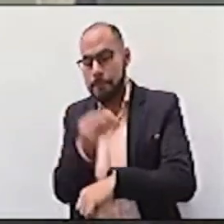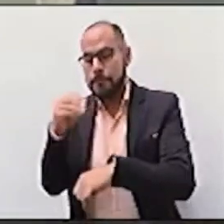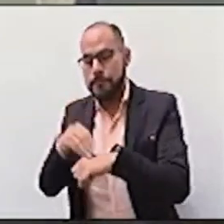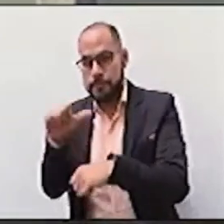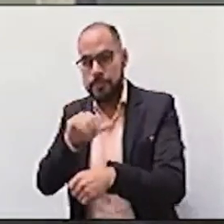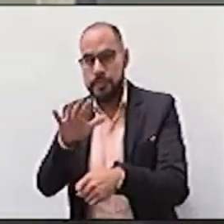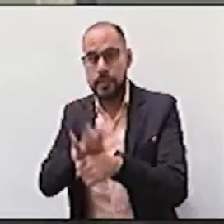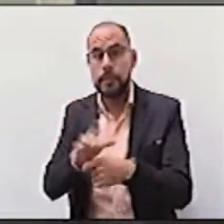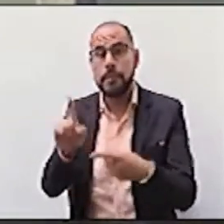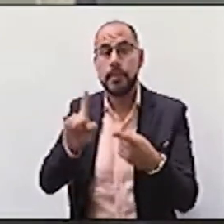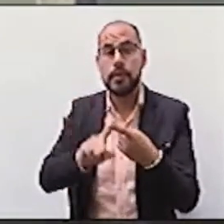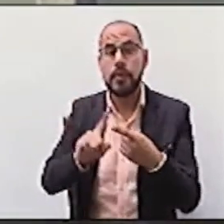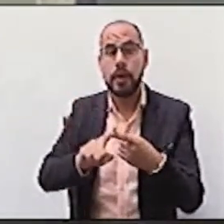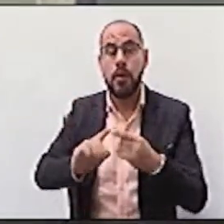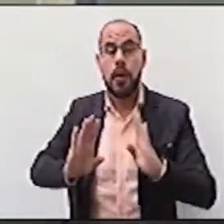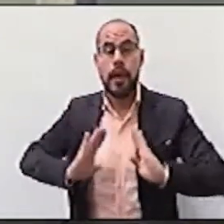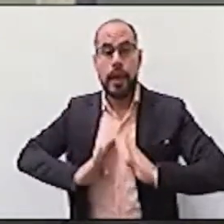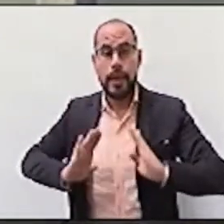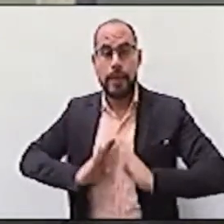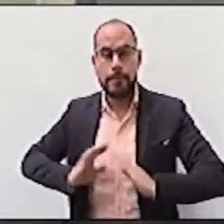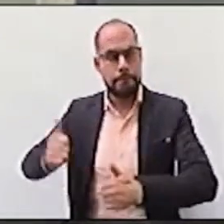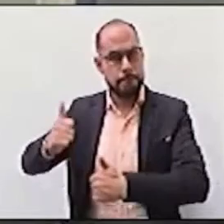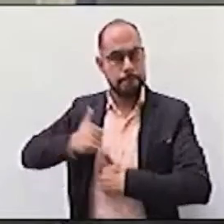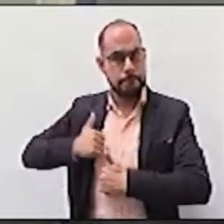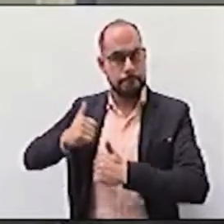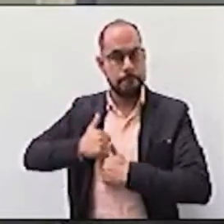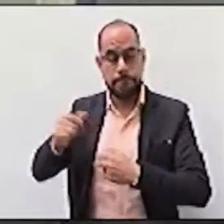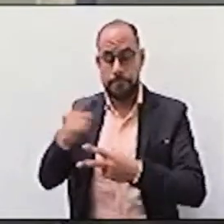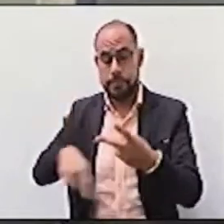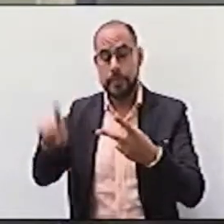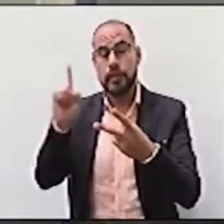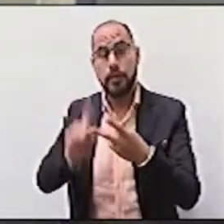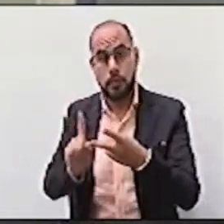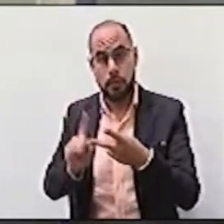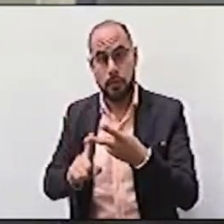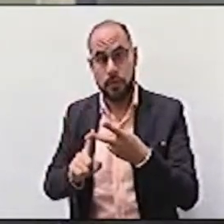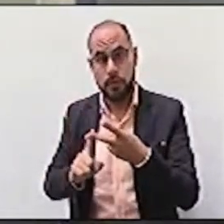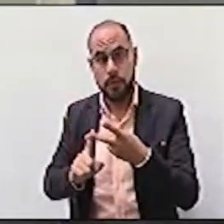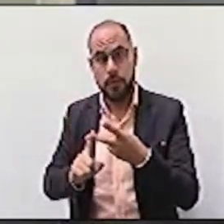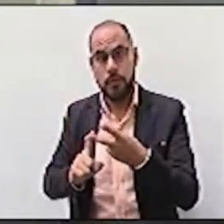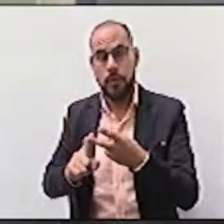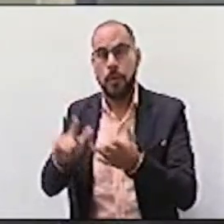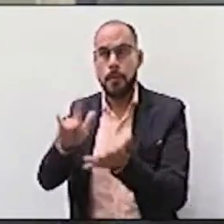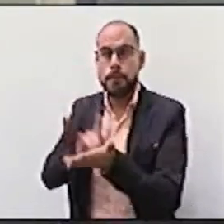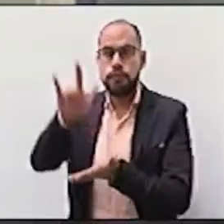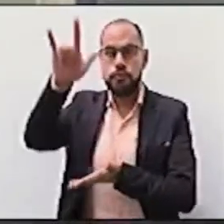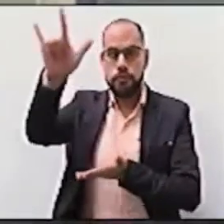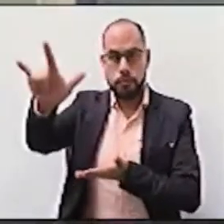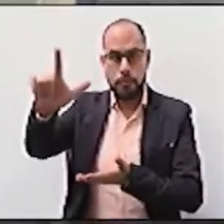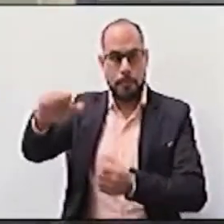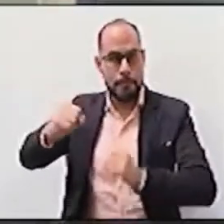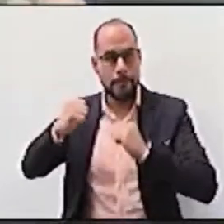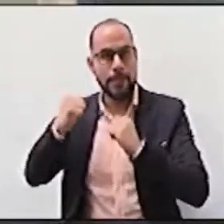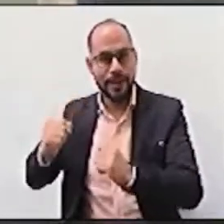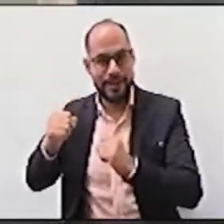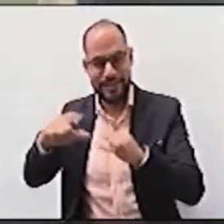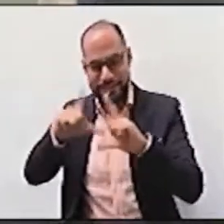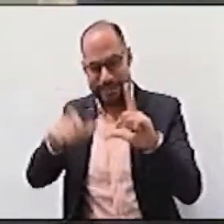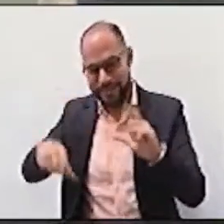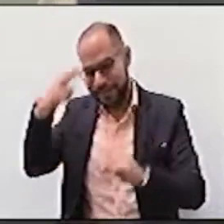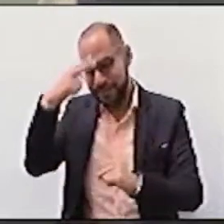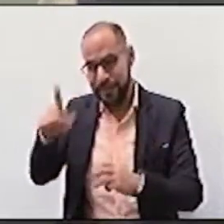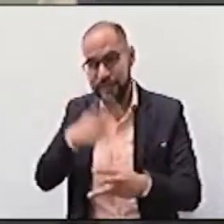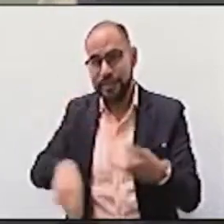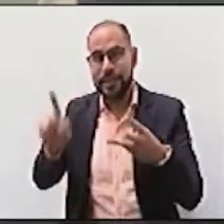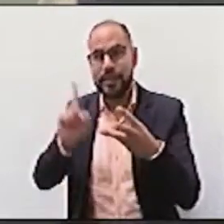es el Ejército Mexicano, el segundo es la Fuerza Aérea Mexicana y ahora el